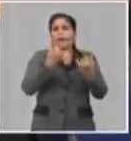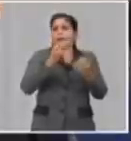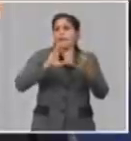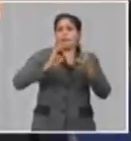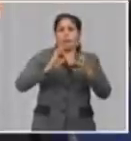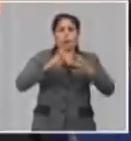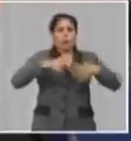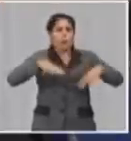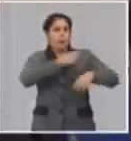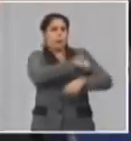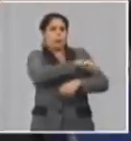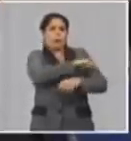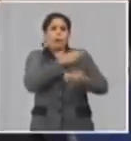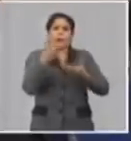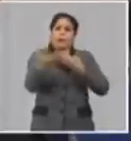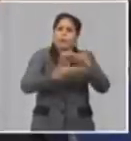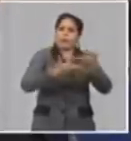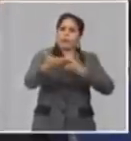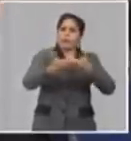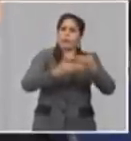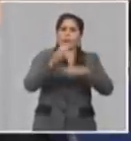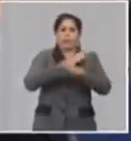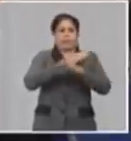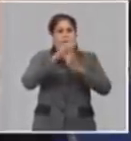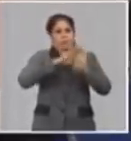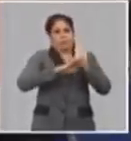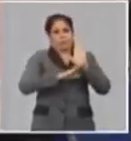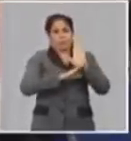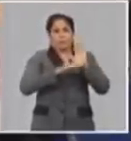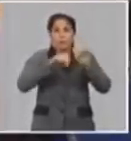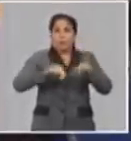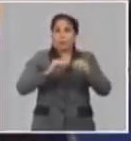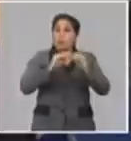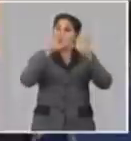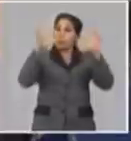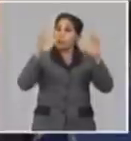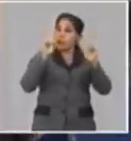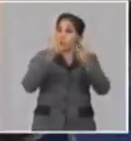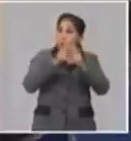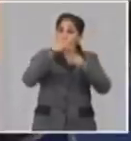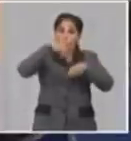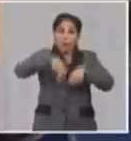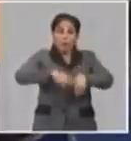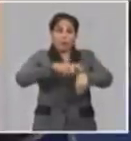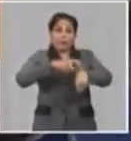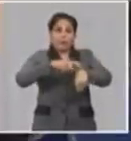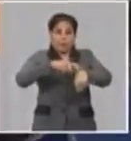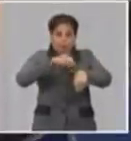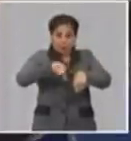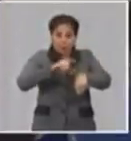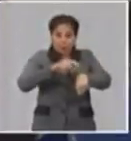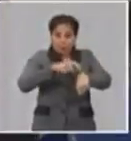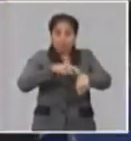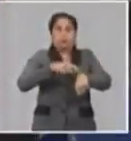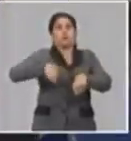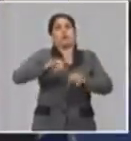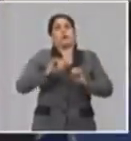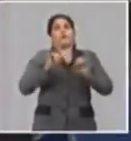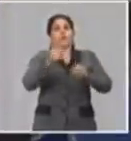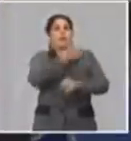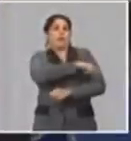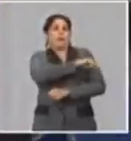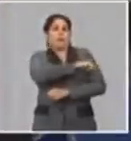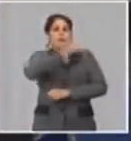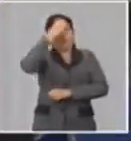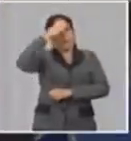inmediata con nuestro pueblo de todas estas medidas. Por eso lo adoptado esta mañana, ya ahora mismo, pues está siendo informado